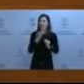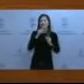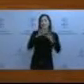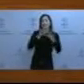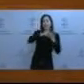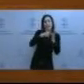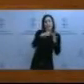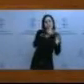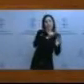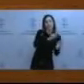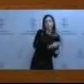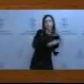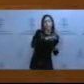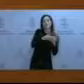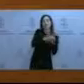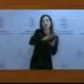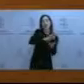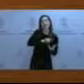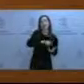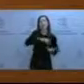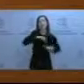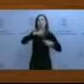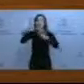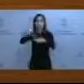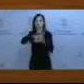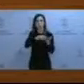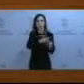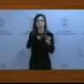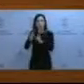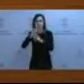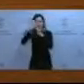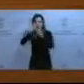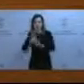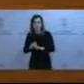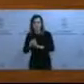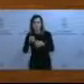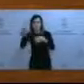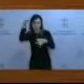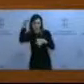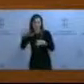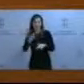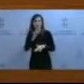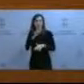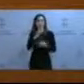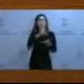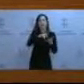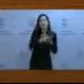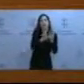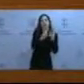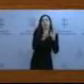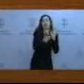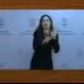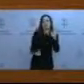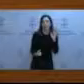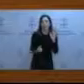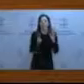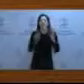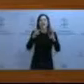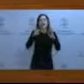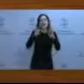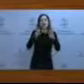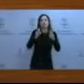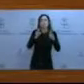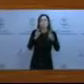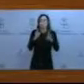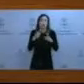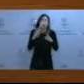informe, que dijese cuánto costaban las deficiencias que denunciaba ese informe del Tribunal Superior de